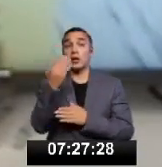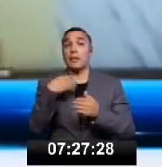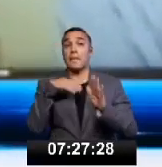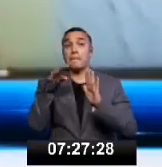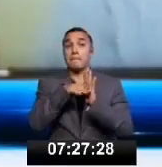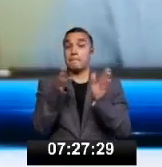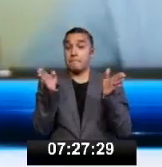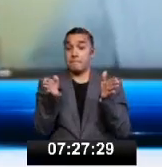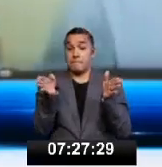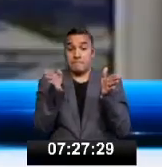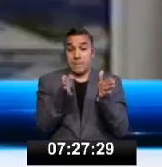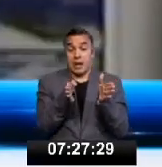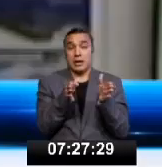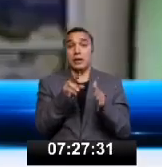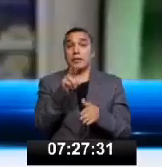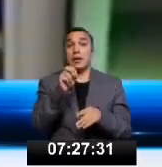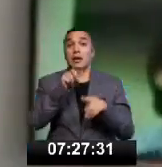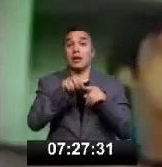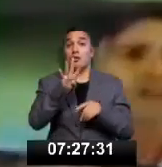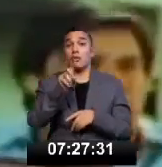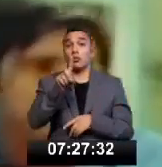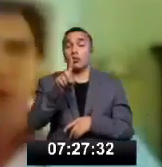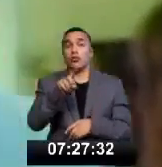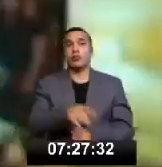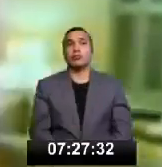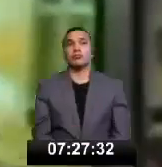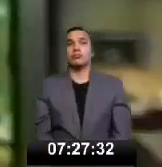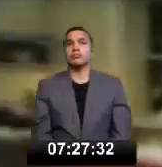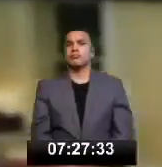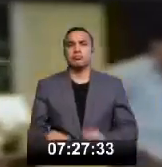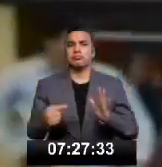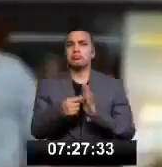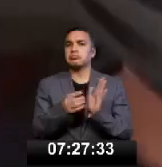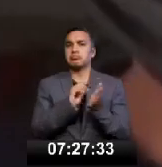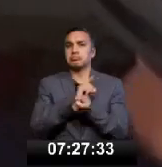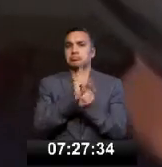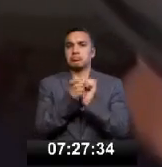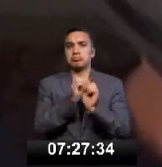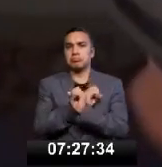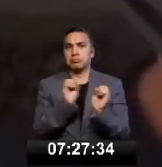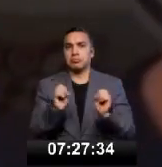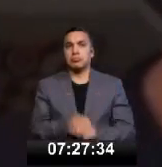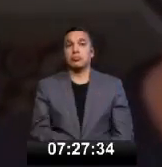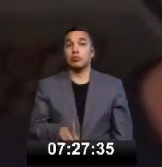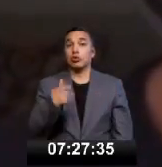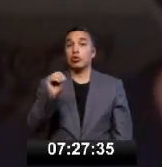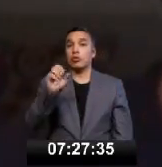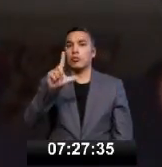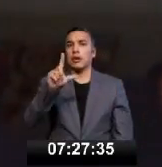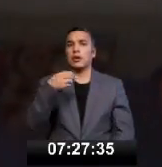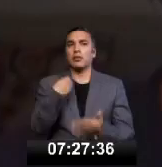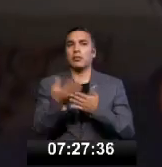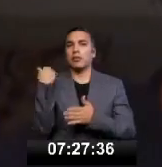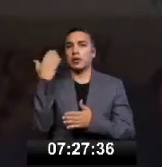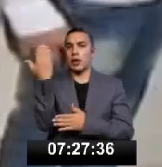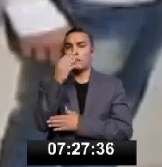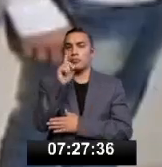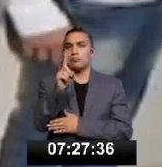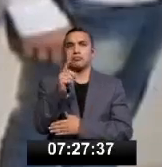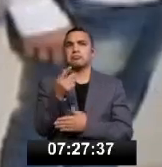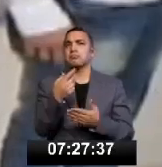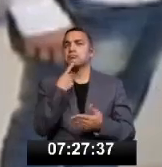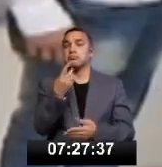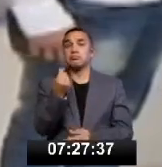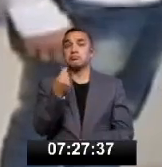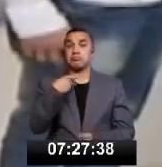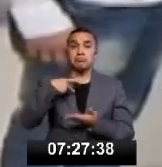de menos pulgadas, desde 20 hasta 41, el arancel no tiene variación. Rommel Sánchez compró hace poco un televisor. Asegura